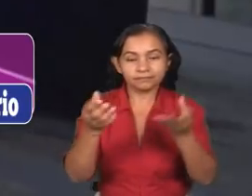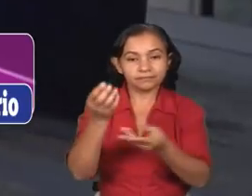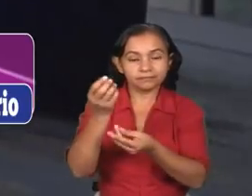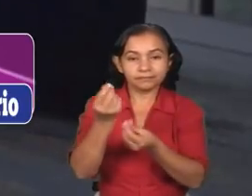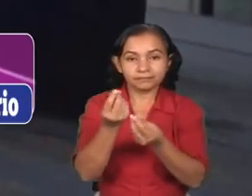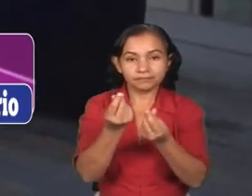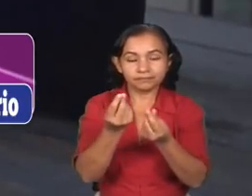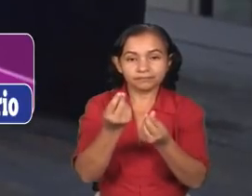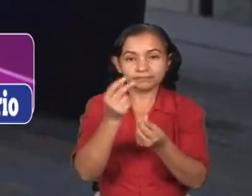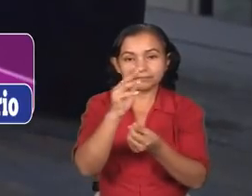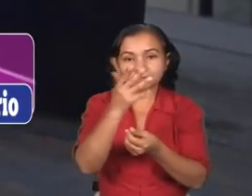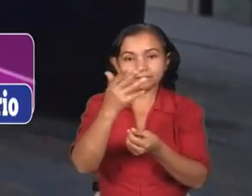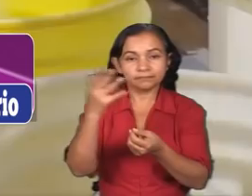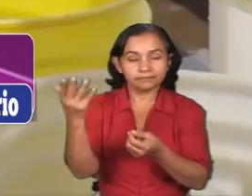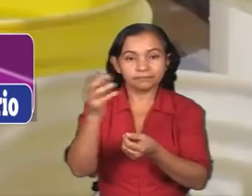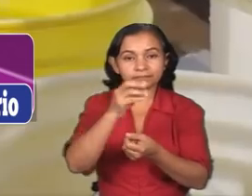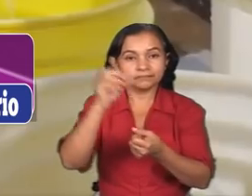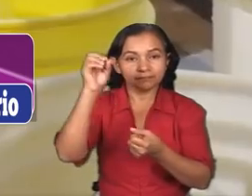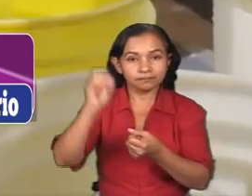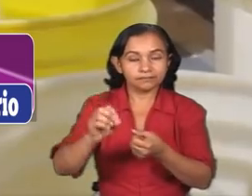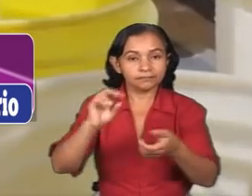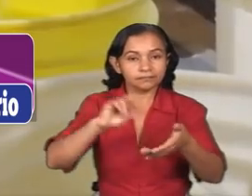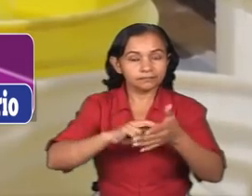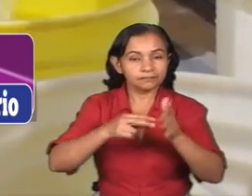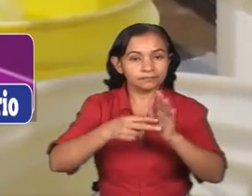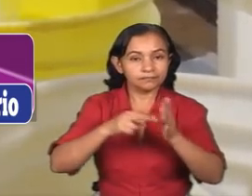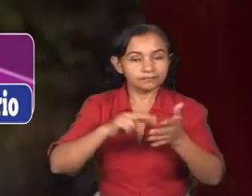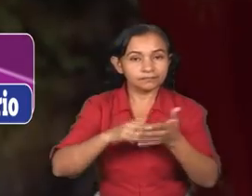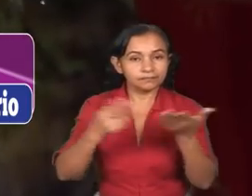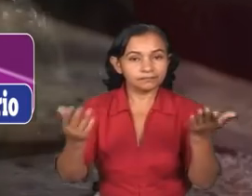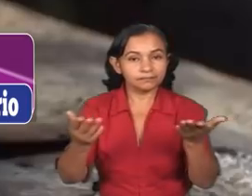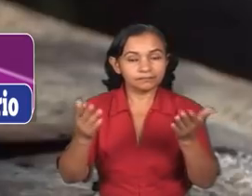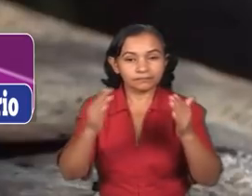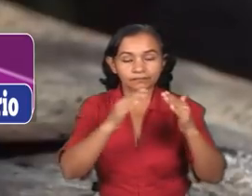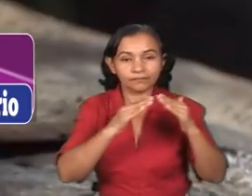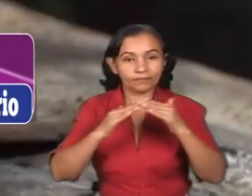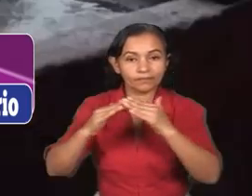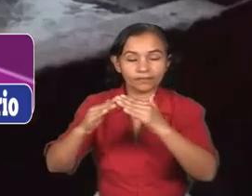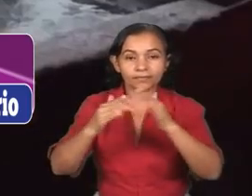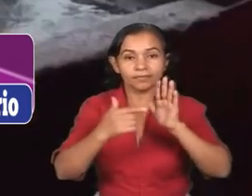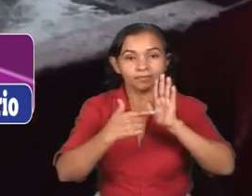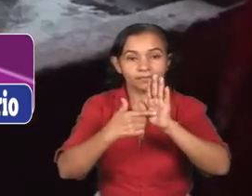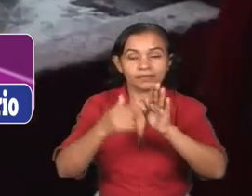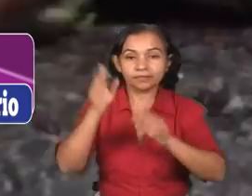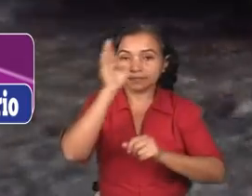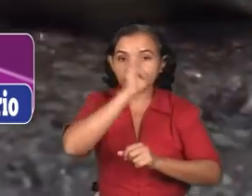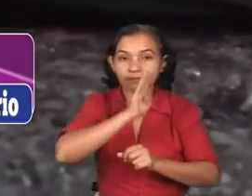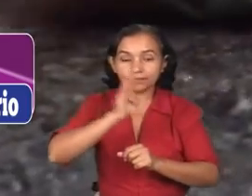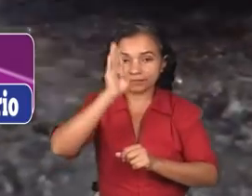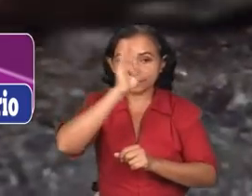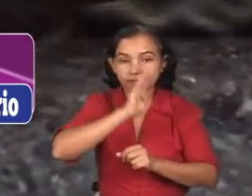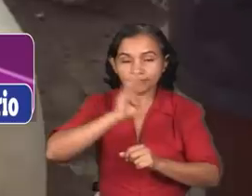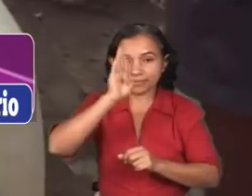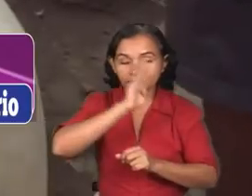año en un 99%. ¿Qué significa eso entonces? Que la ciudad, por ejemplo, de Bluefield, que está esperando